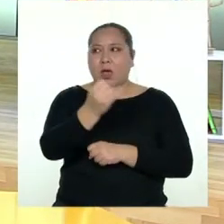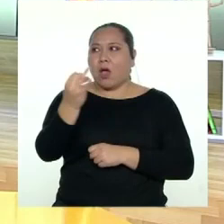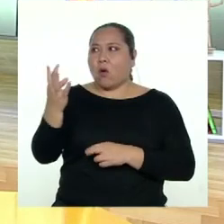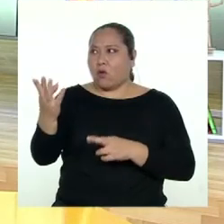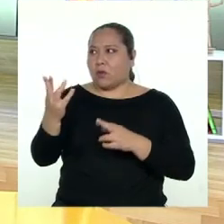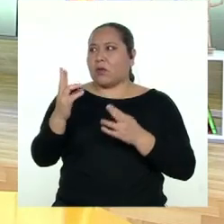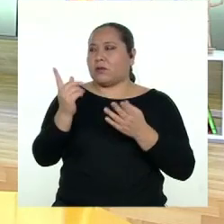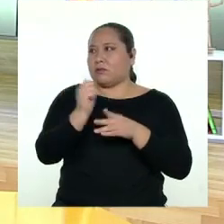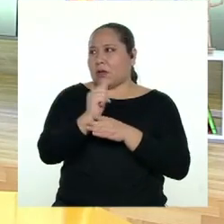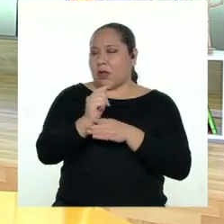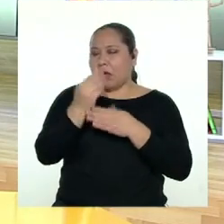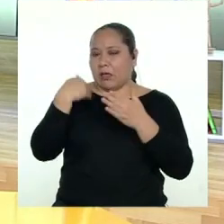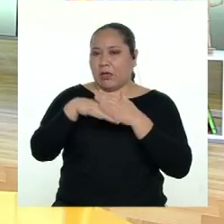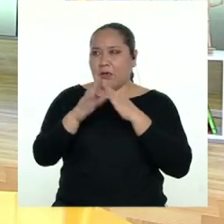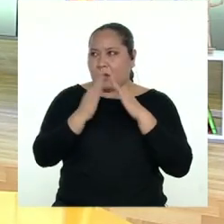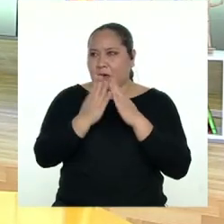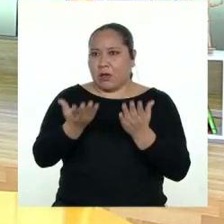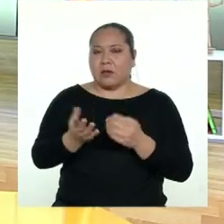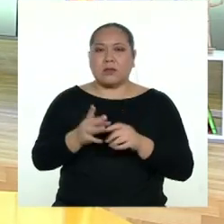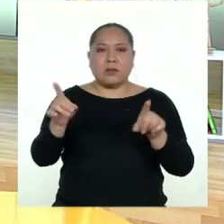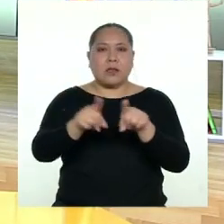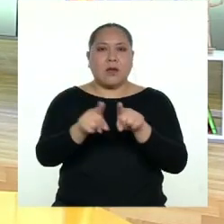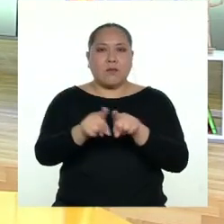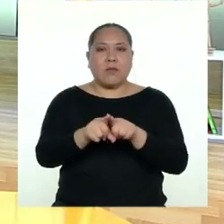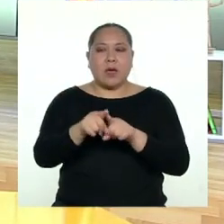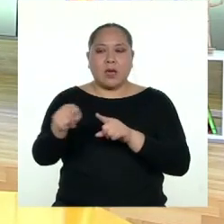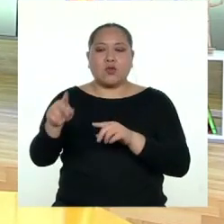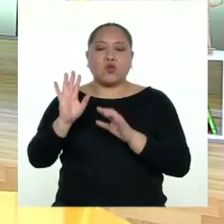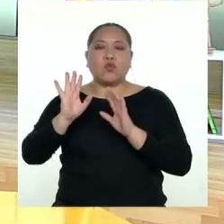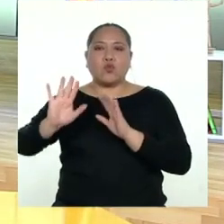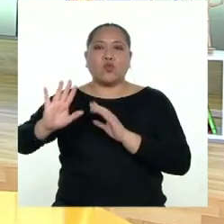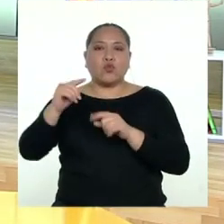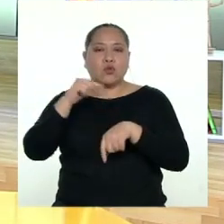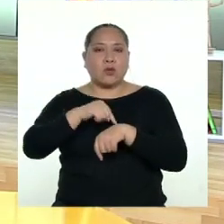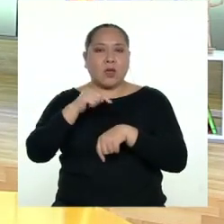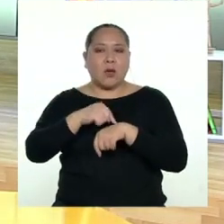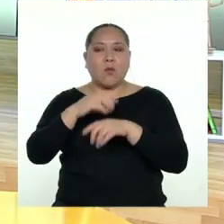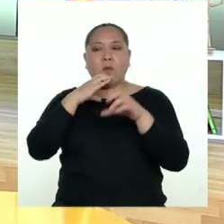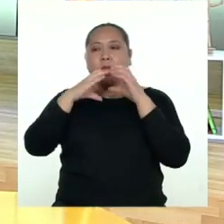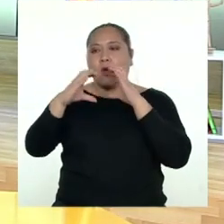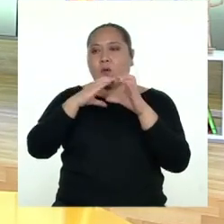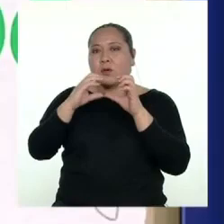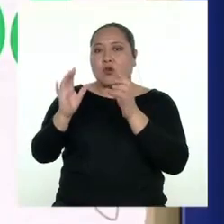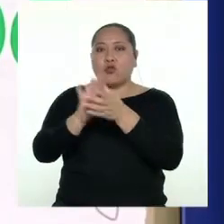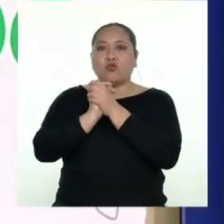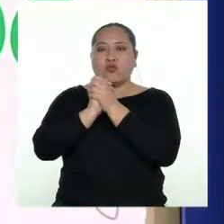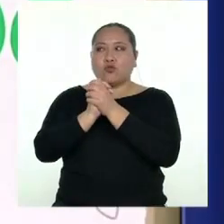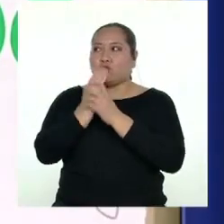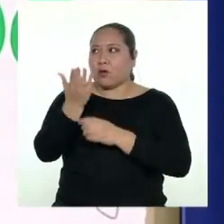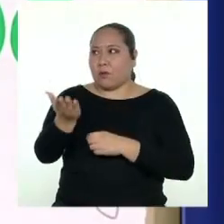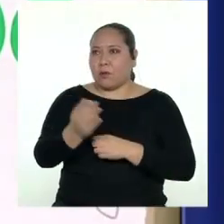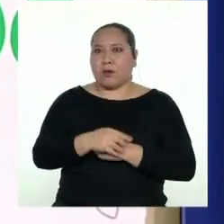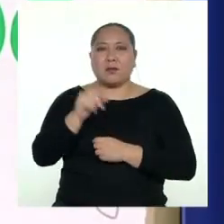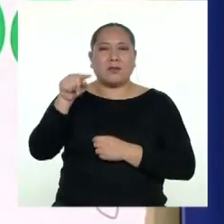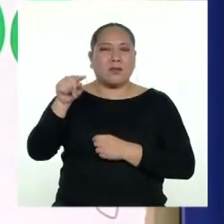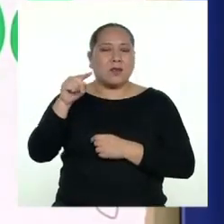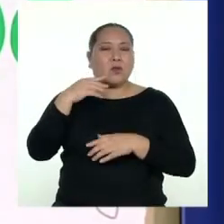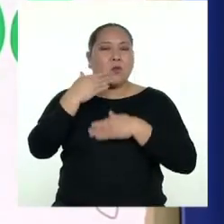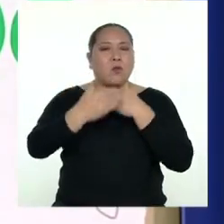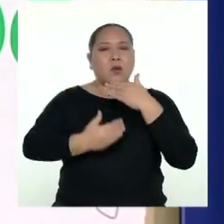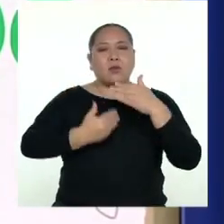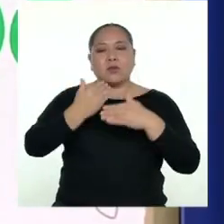hogar. Asimismo, también necesitan tener espacios para conversar con sus amigas y amigos, ya que están en un proceso